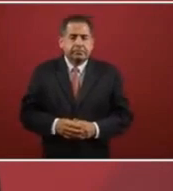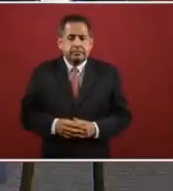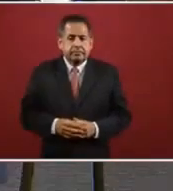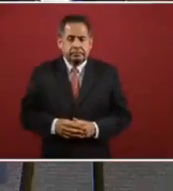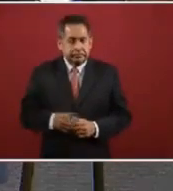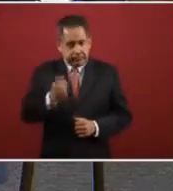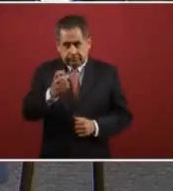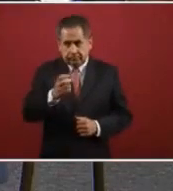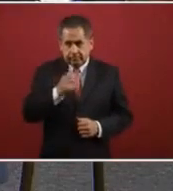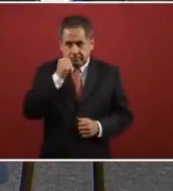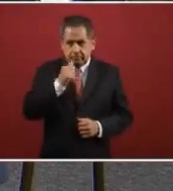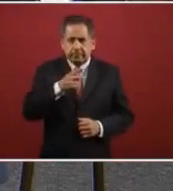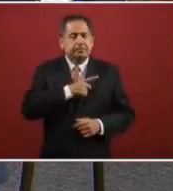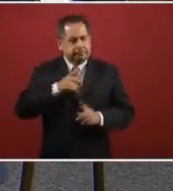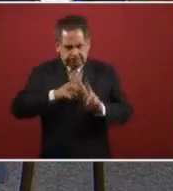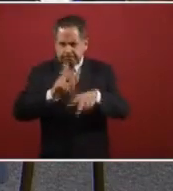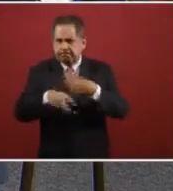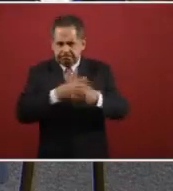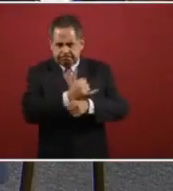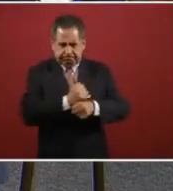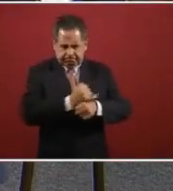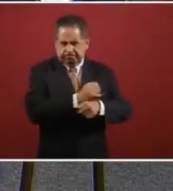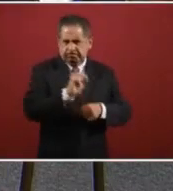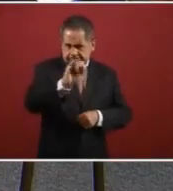de todas maneras hay que investigarlo